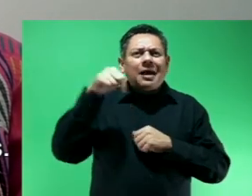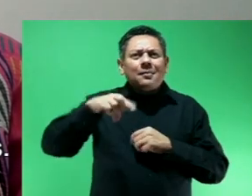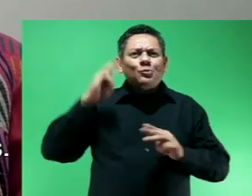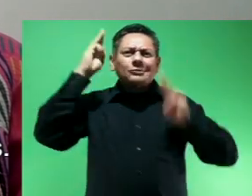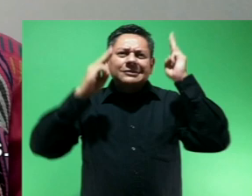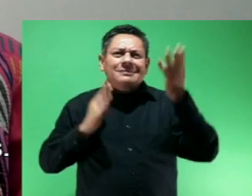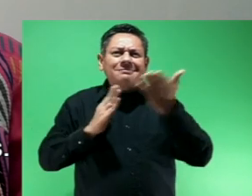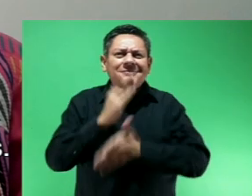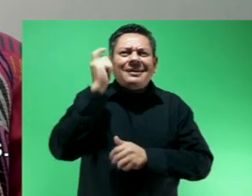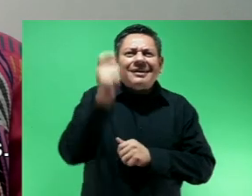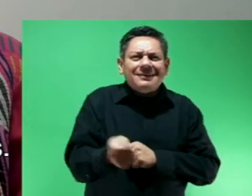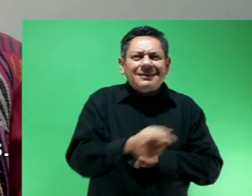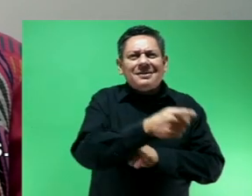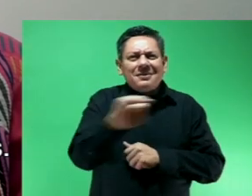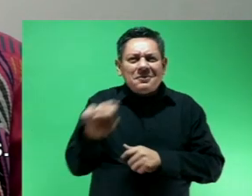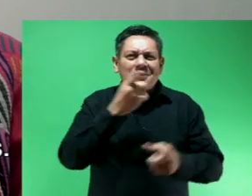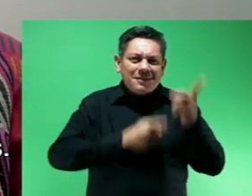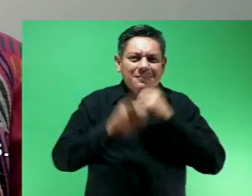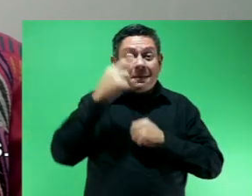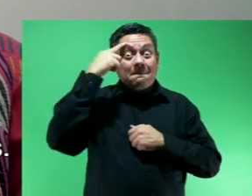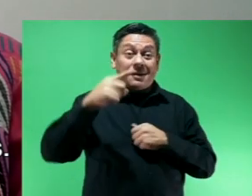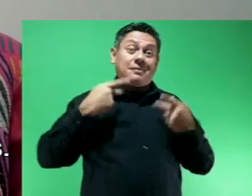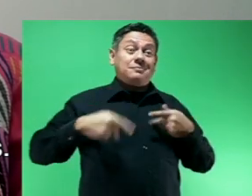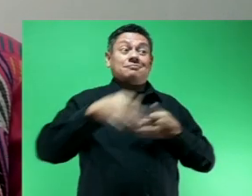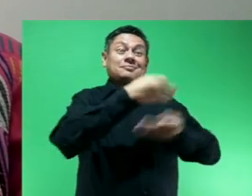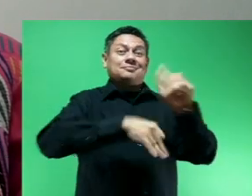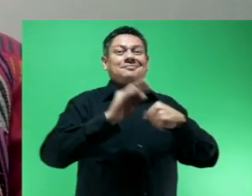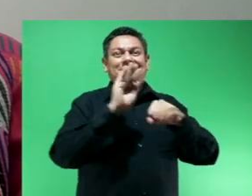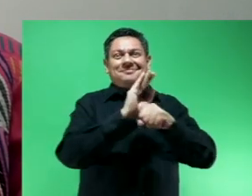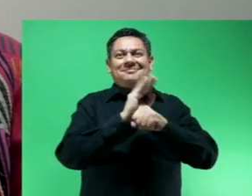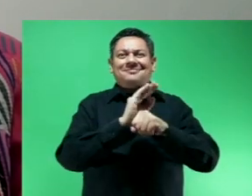museo hacia un museo de actores